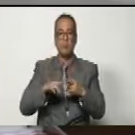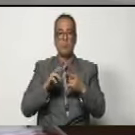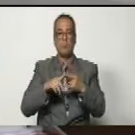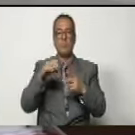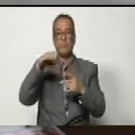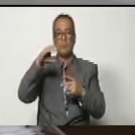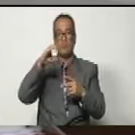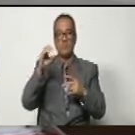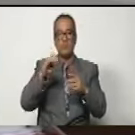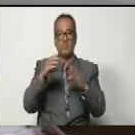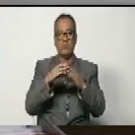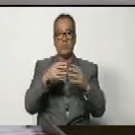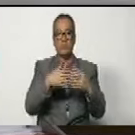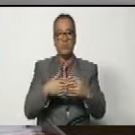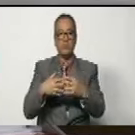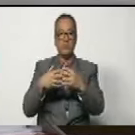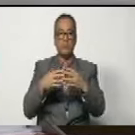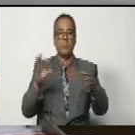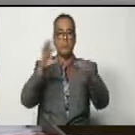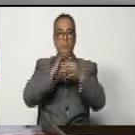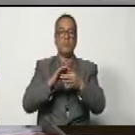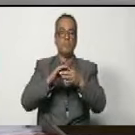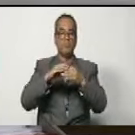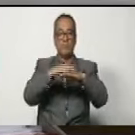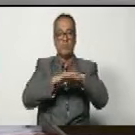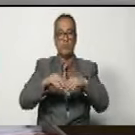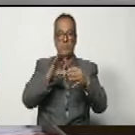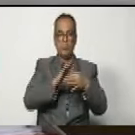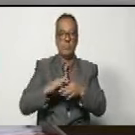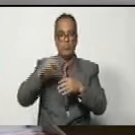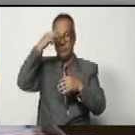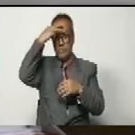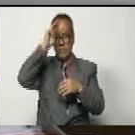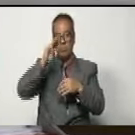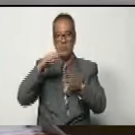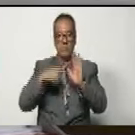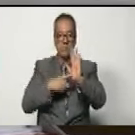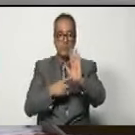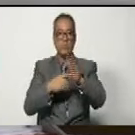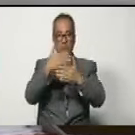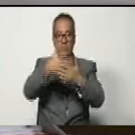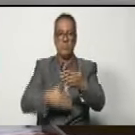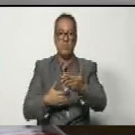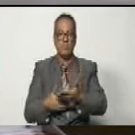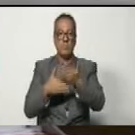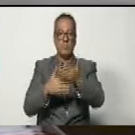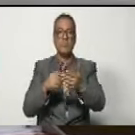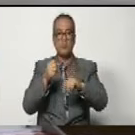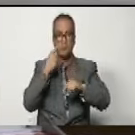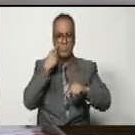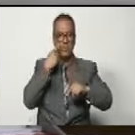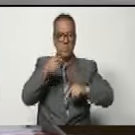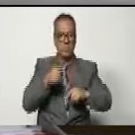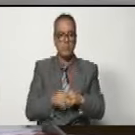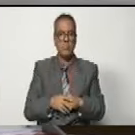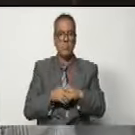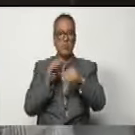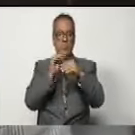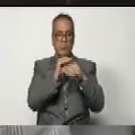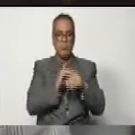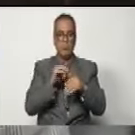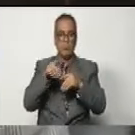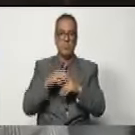la Cancillería de los Estados Unidos Mexicanos. Frente a su propuesta, que me parece muy pertinente, de la